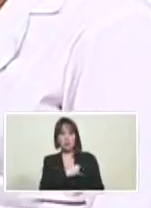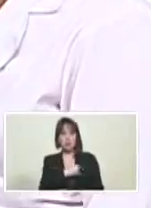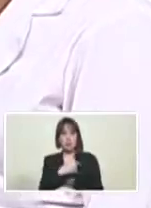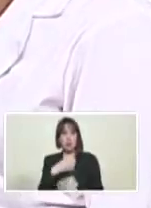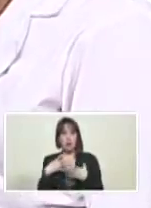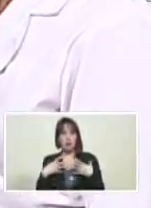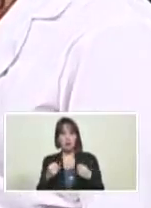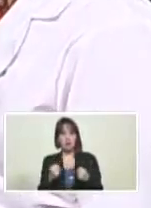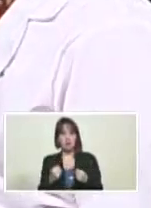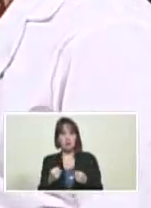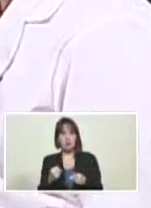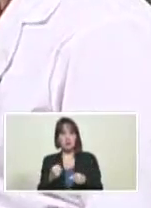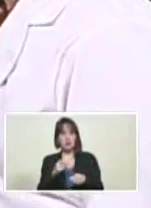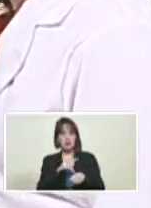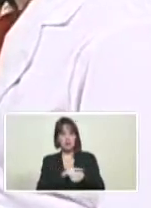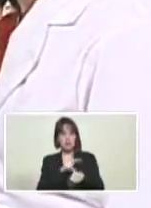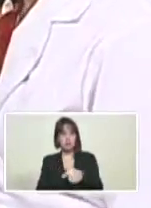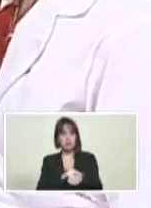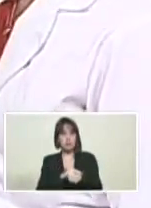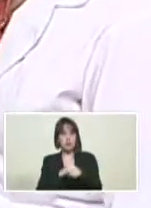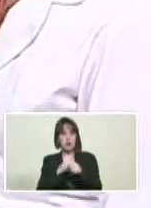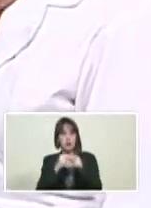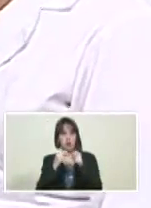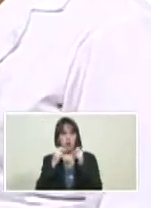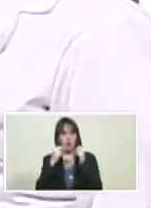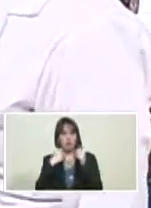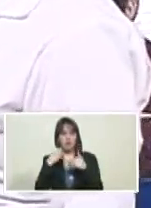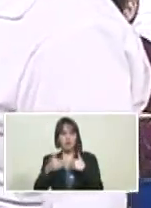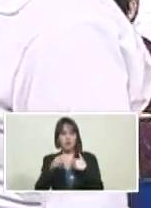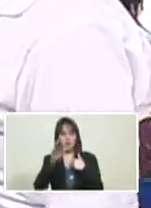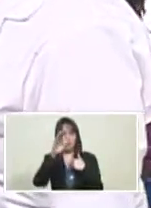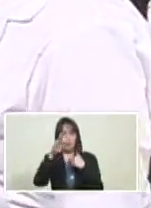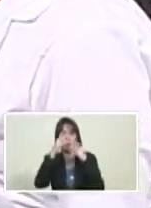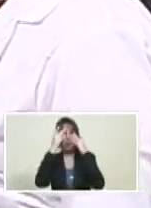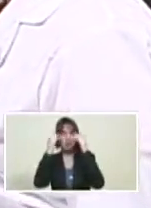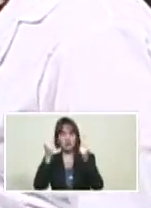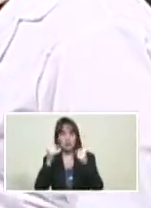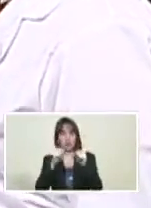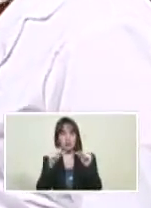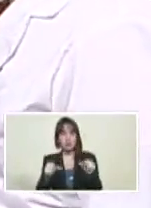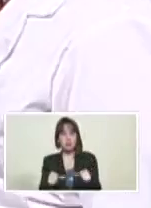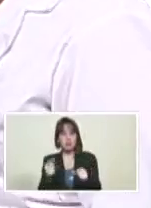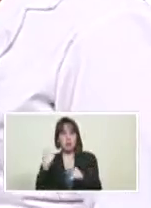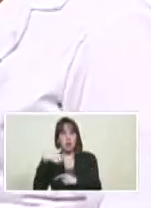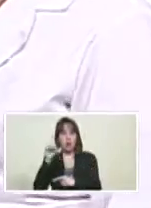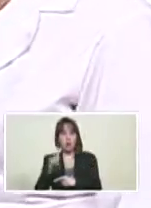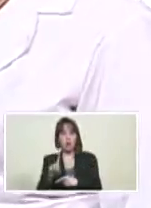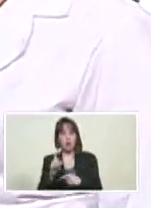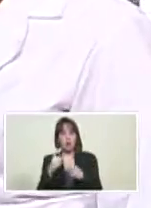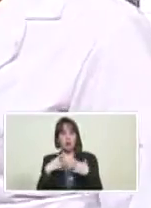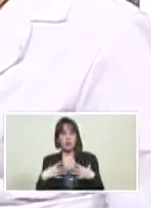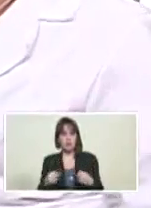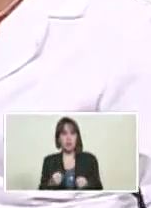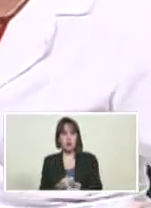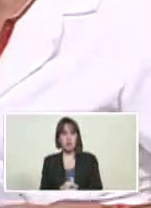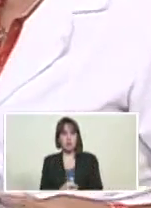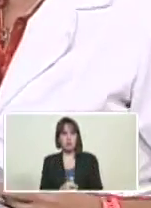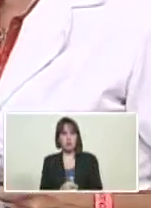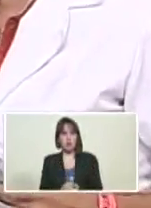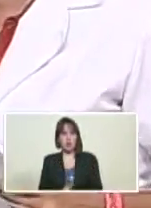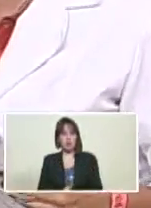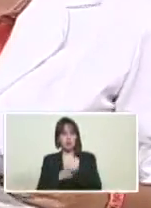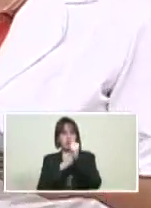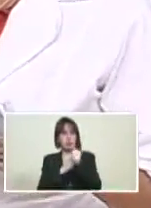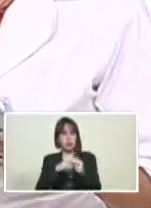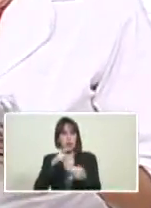futuros profesionales para el fortalecimiento del sistema público único de salud como punta de lanza de la revolución